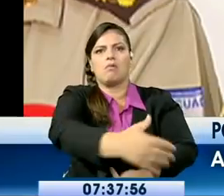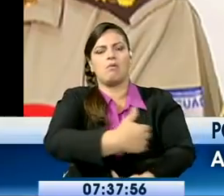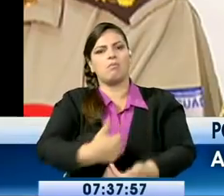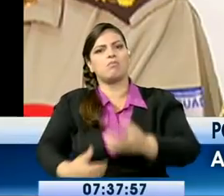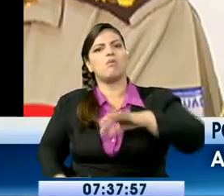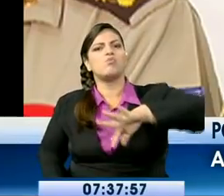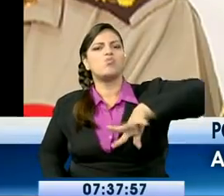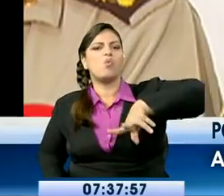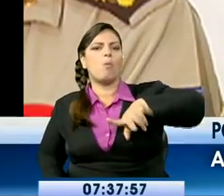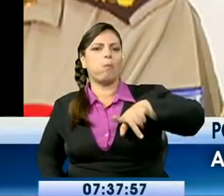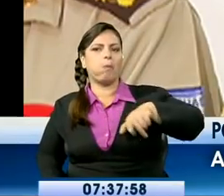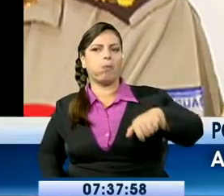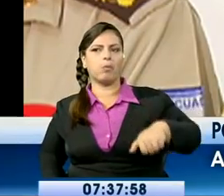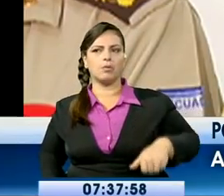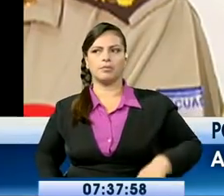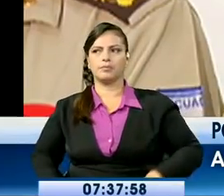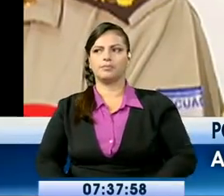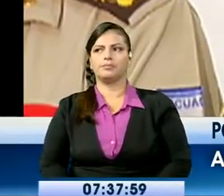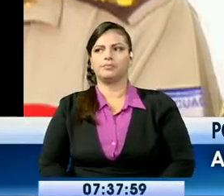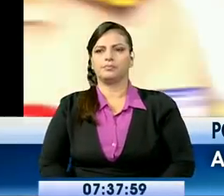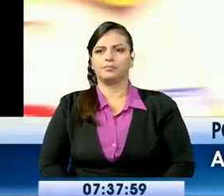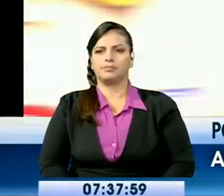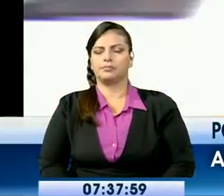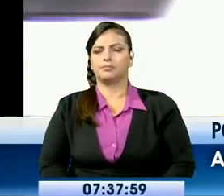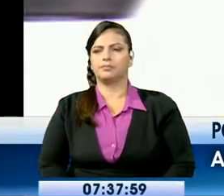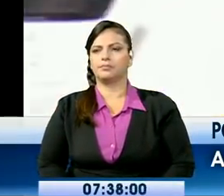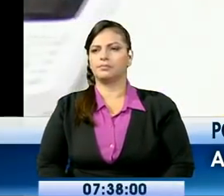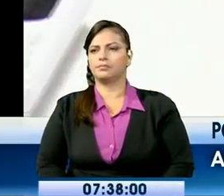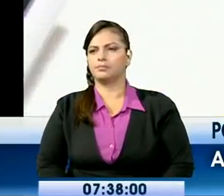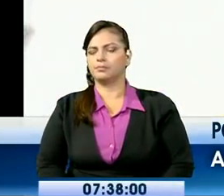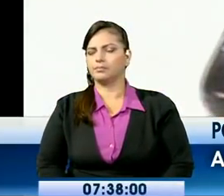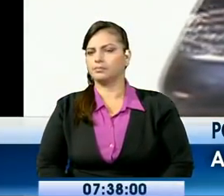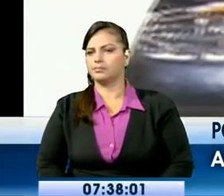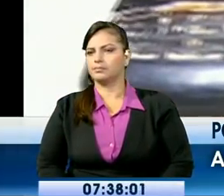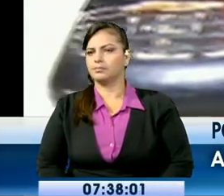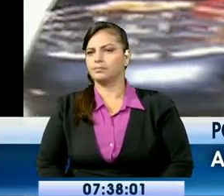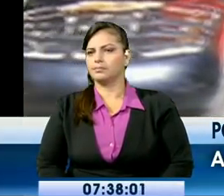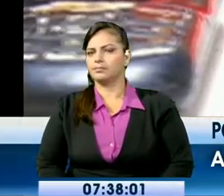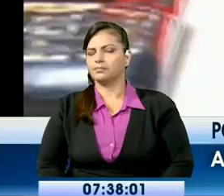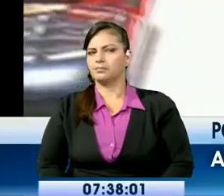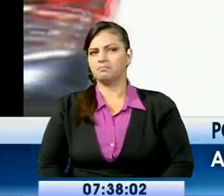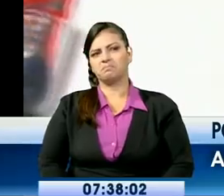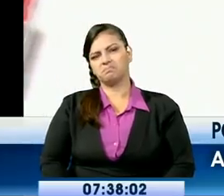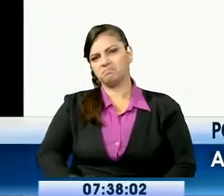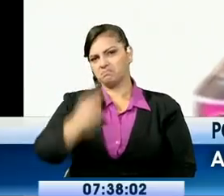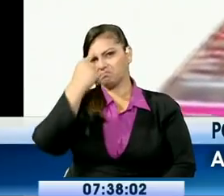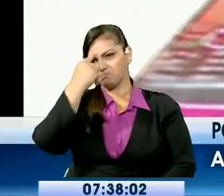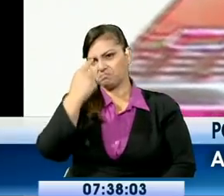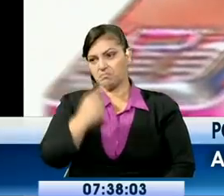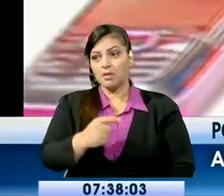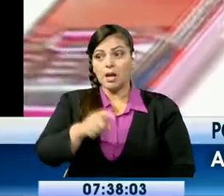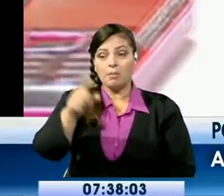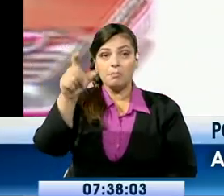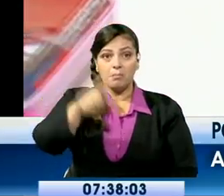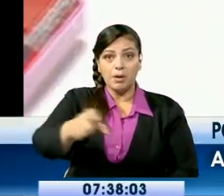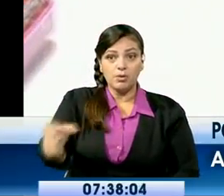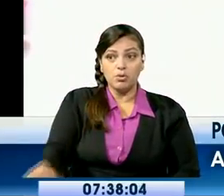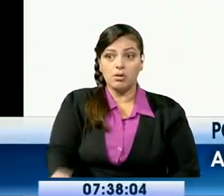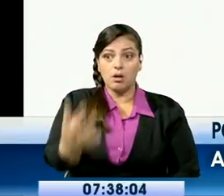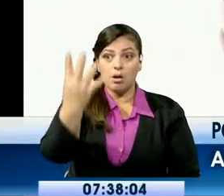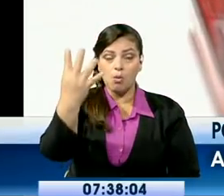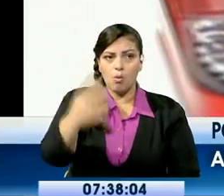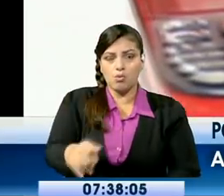donde la ciudadana, en el domicilio donde se les encontró las cosas. Se pide a quienes hayan sido perjudicados en asaltos o robos a